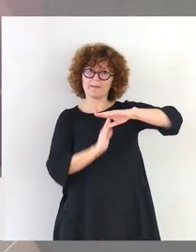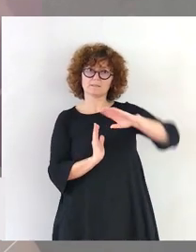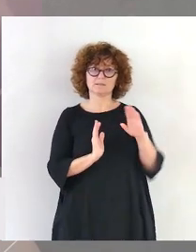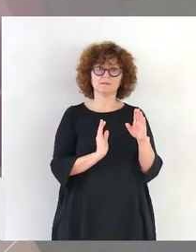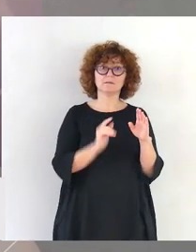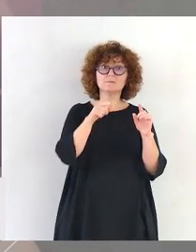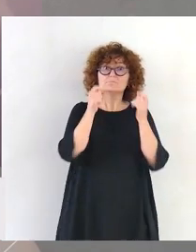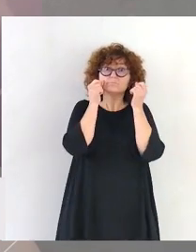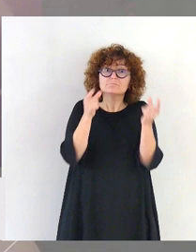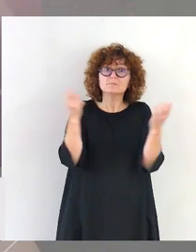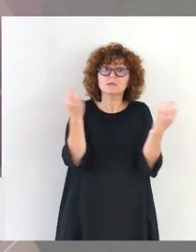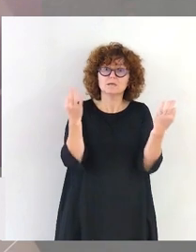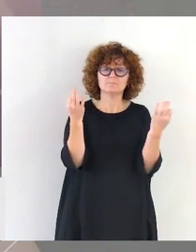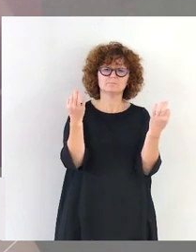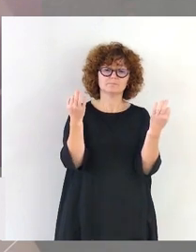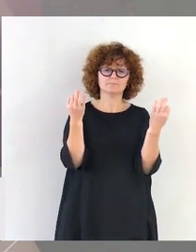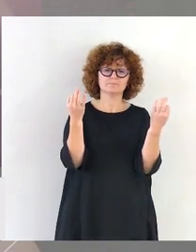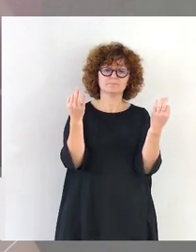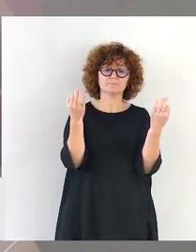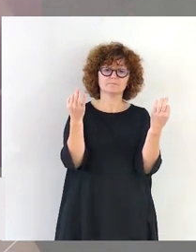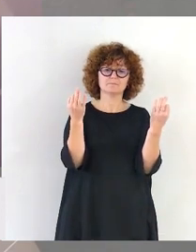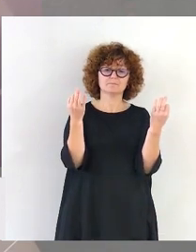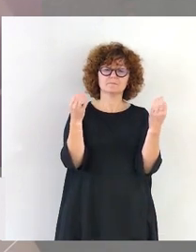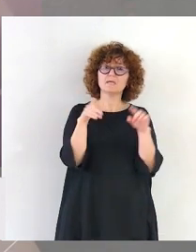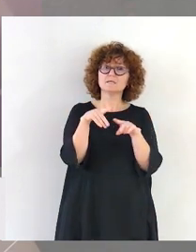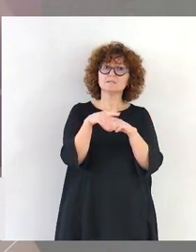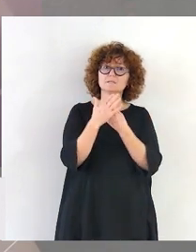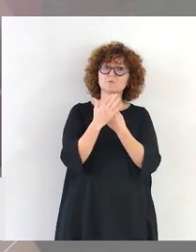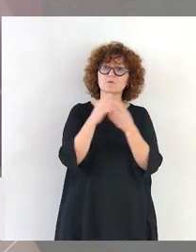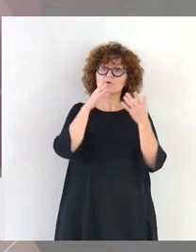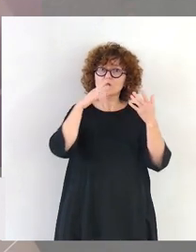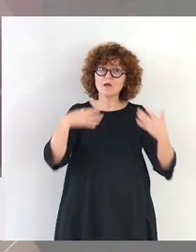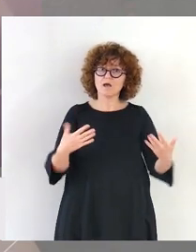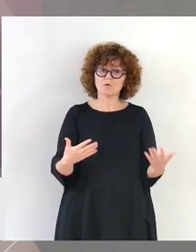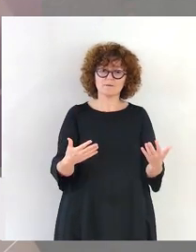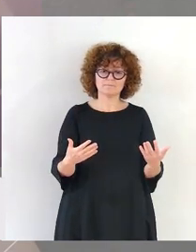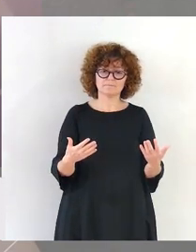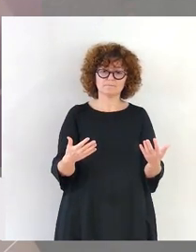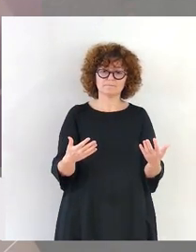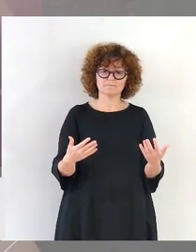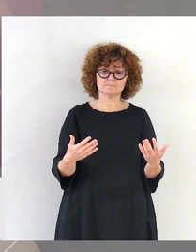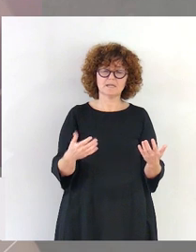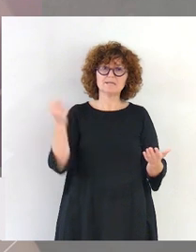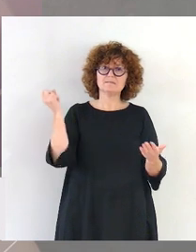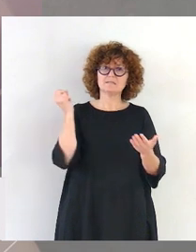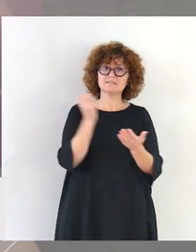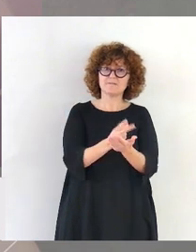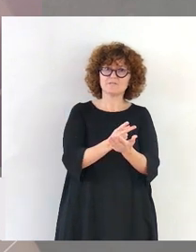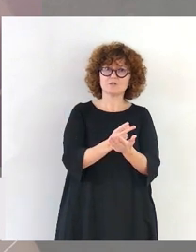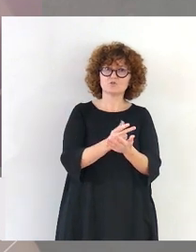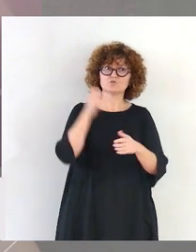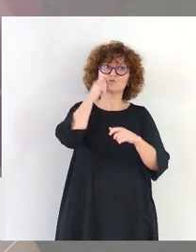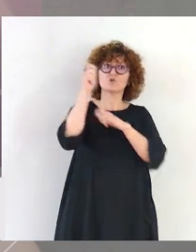viendo Es que estamos en un marco una realidad que cuando decimos Cuáles son los principales desafíos que tenemos como humanidad no pues